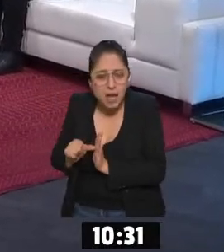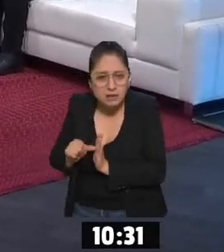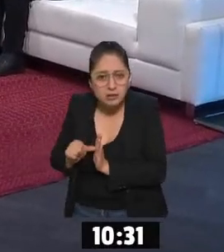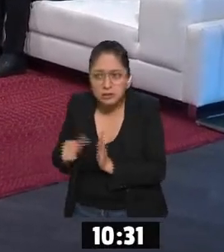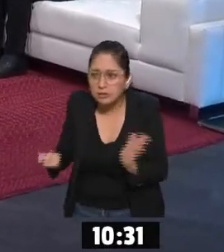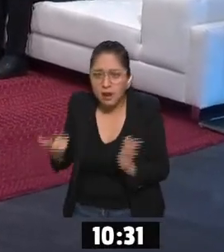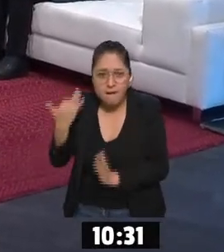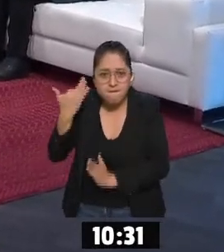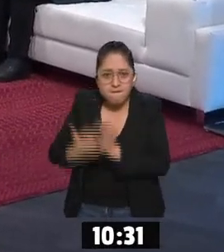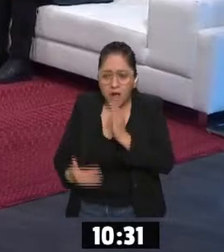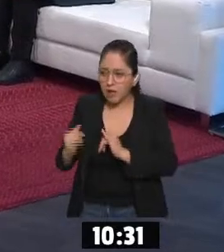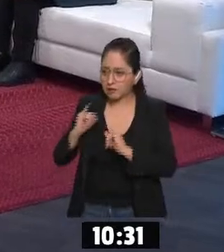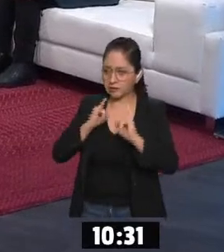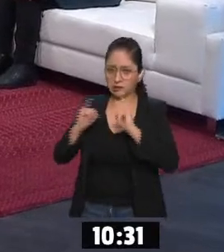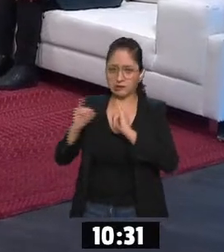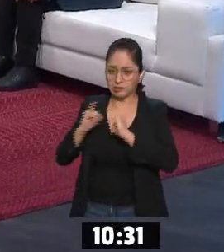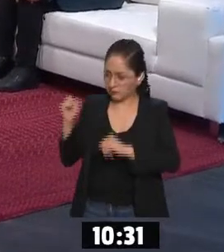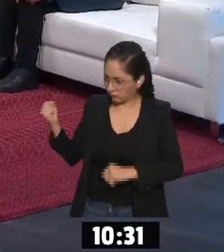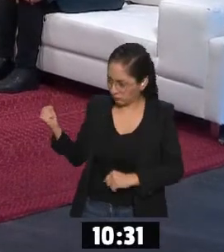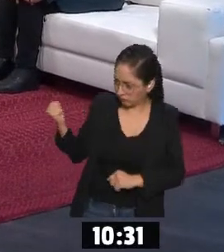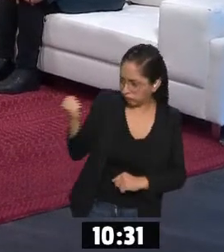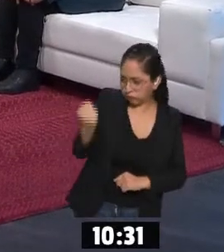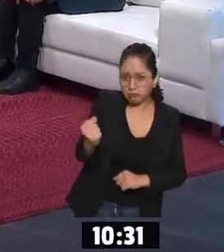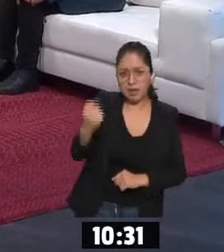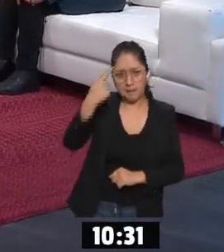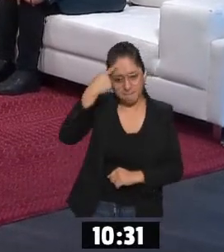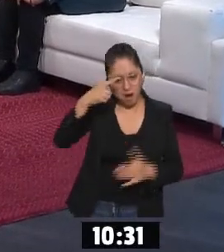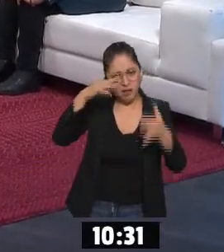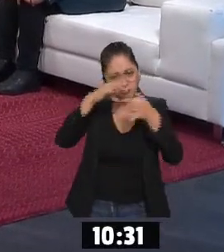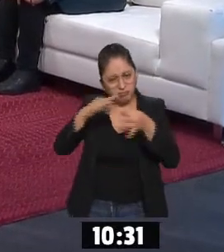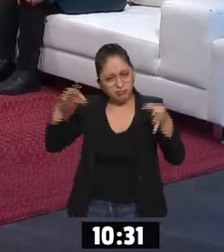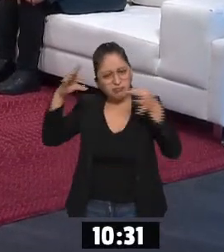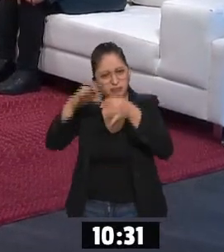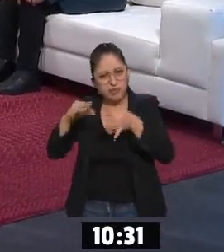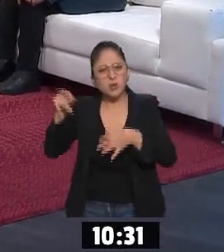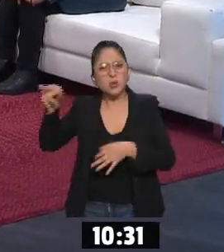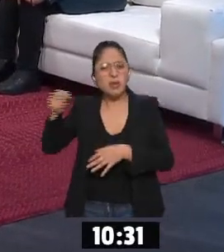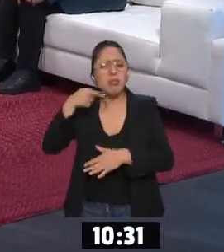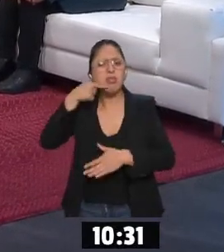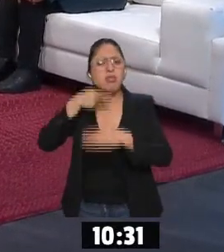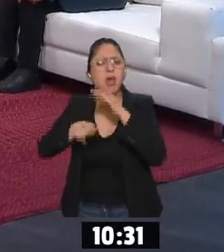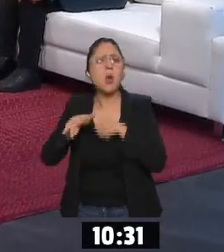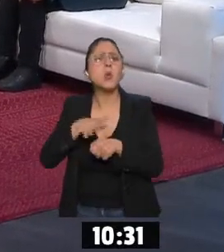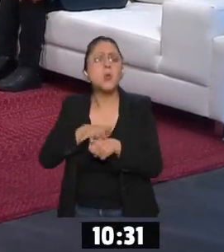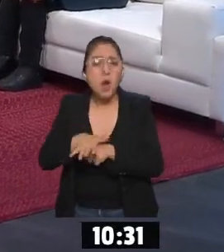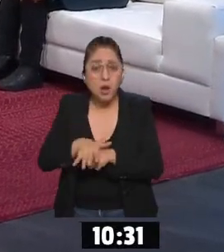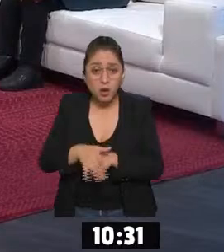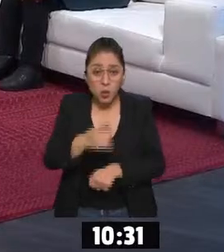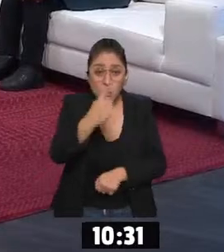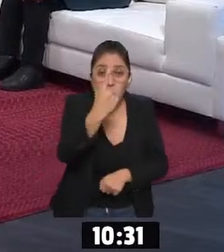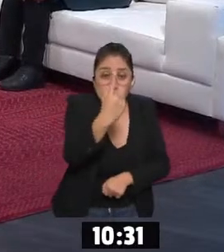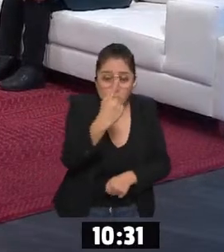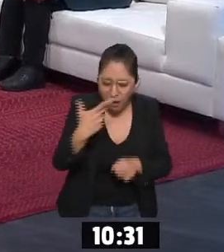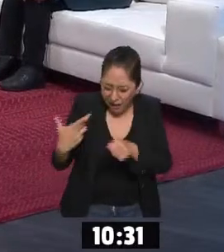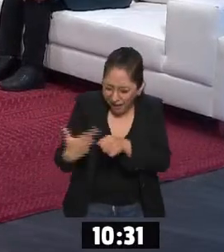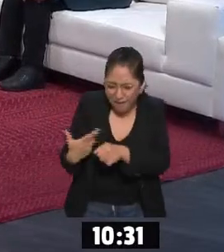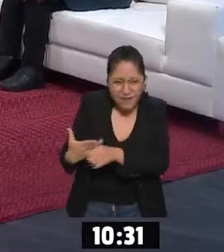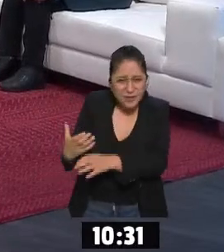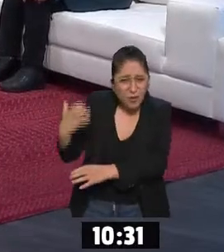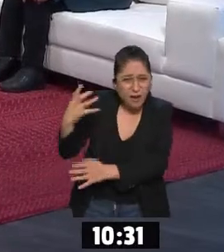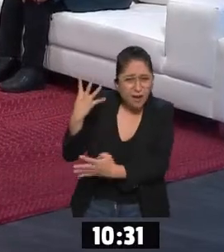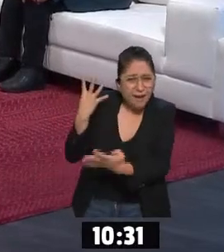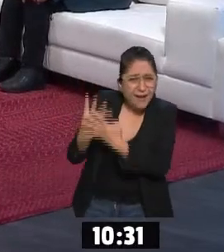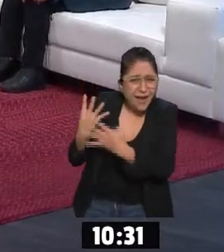no llamaban a quien les hiciera la traducción exacta de su derivación. Por un casco de refresco.